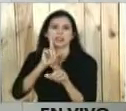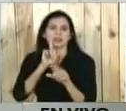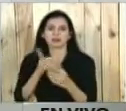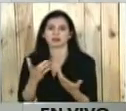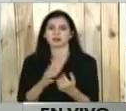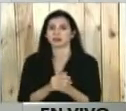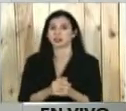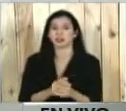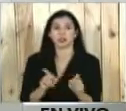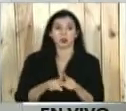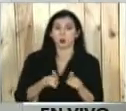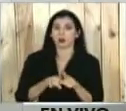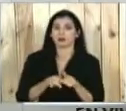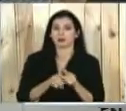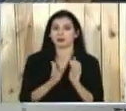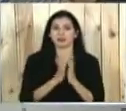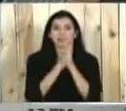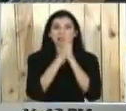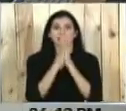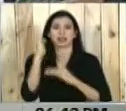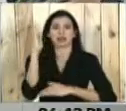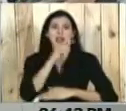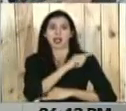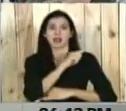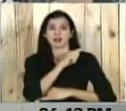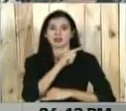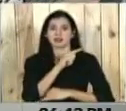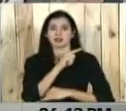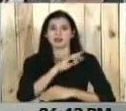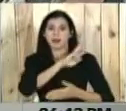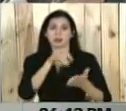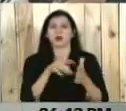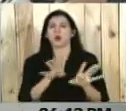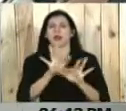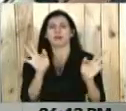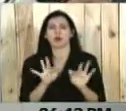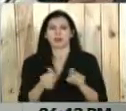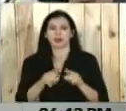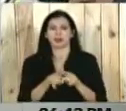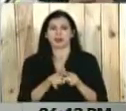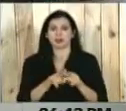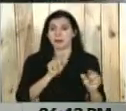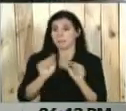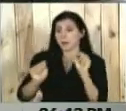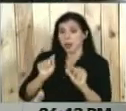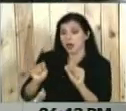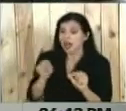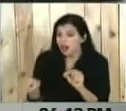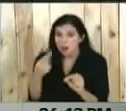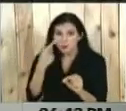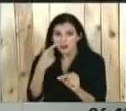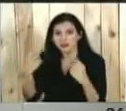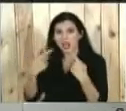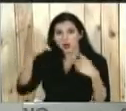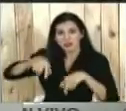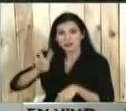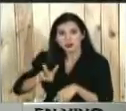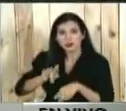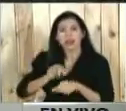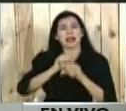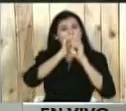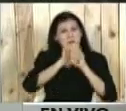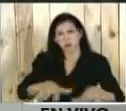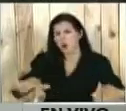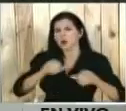Santa Inquisición de Miami, le caen encima a los que dialogan desde Miami. Los tuiteros de Miami están